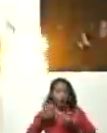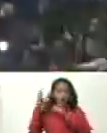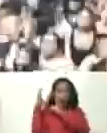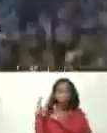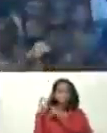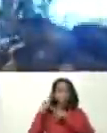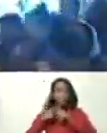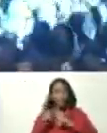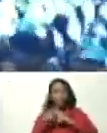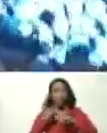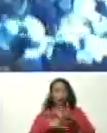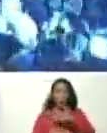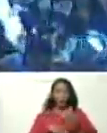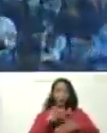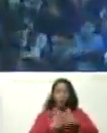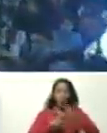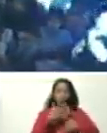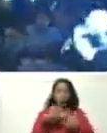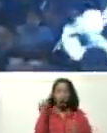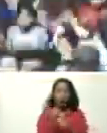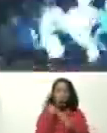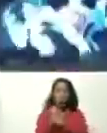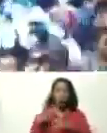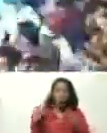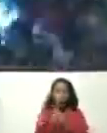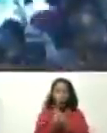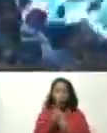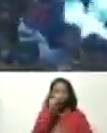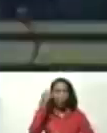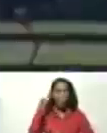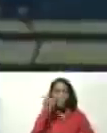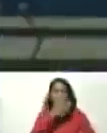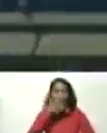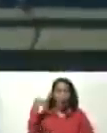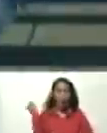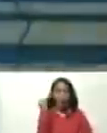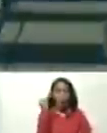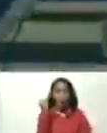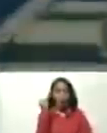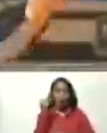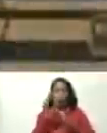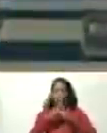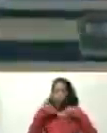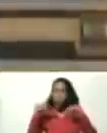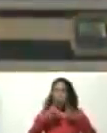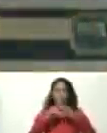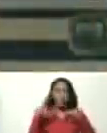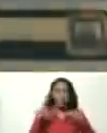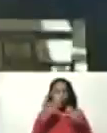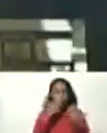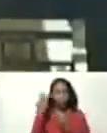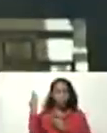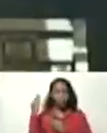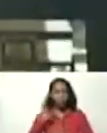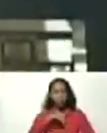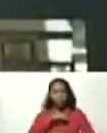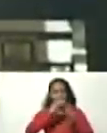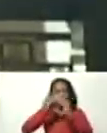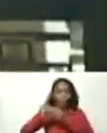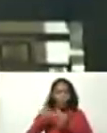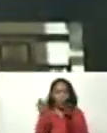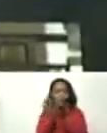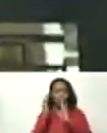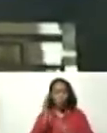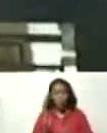pero vamos trabajando juntos y juntas por mejorar pues todo. Todo, miren, nosotros estamos reparando escuelas,